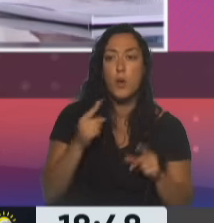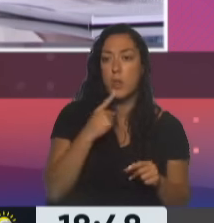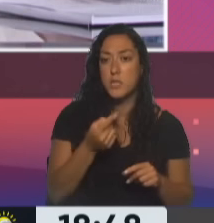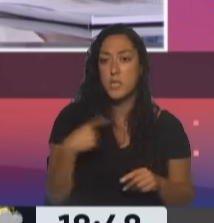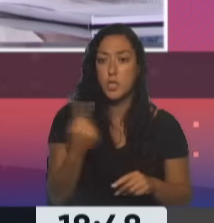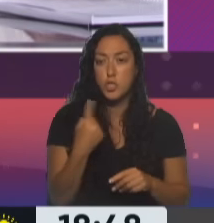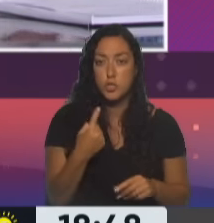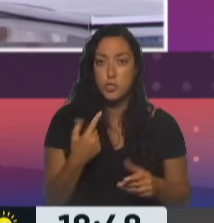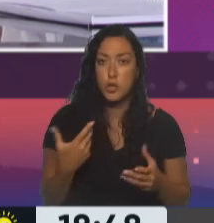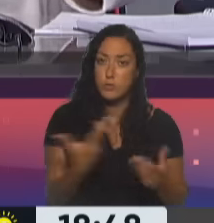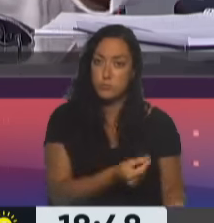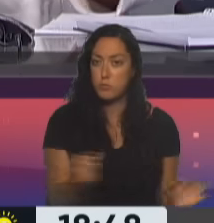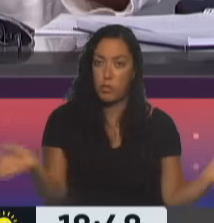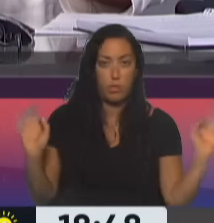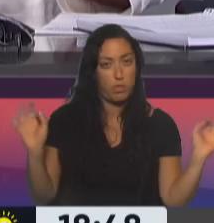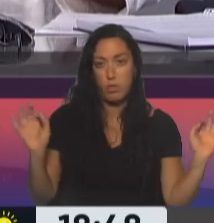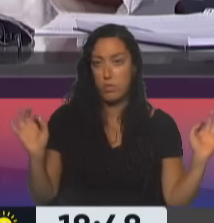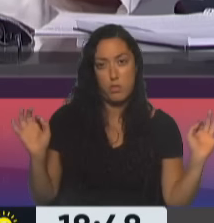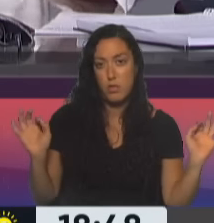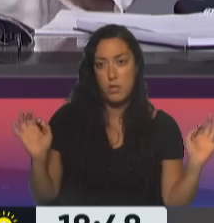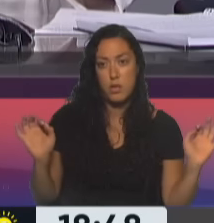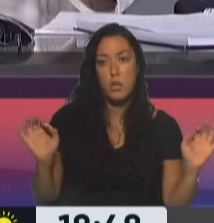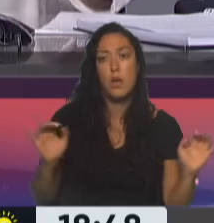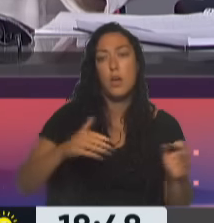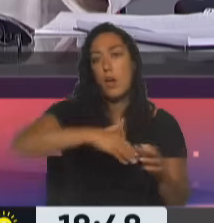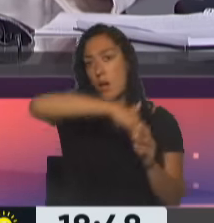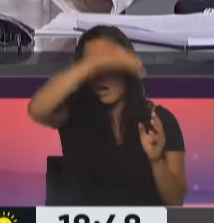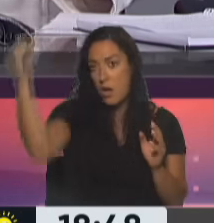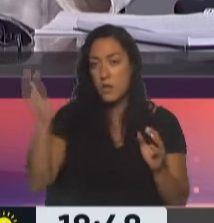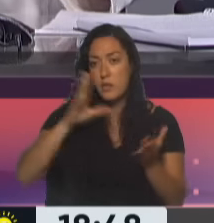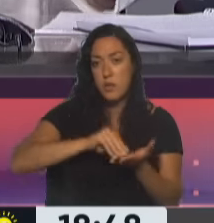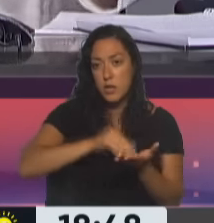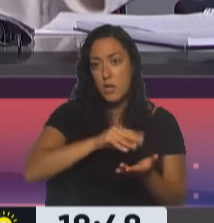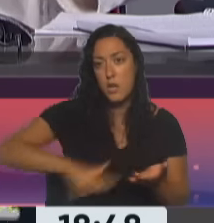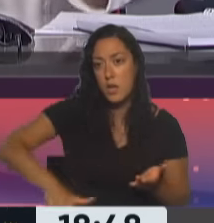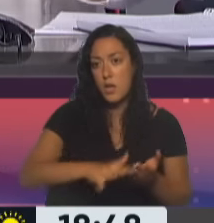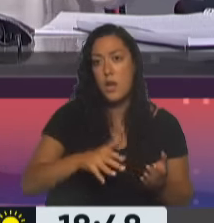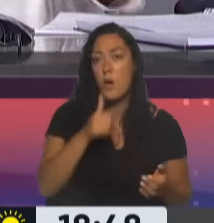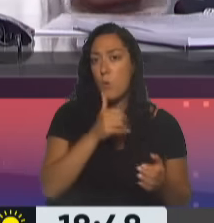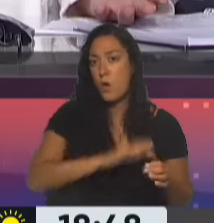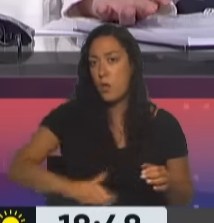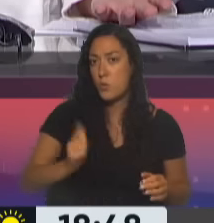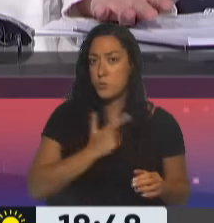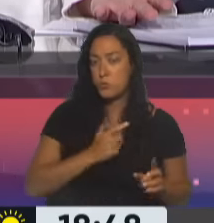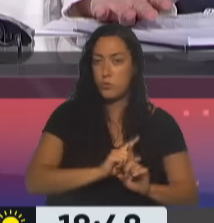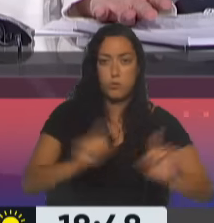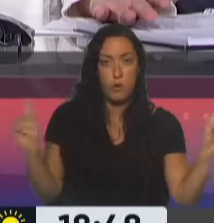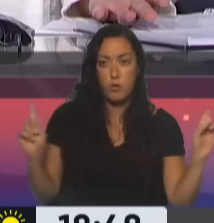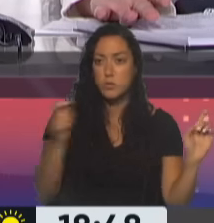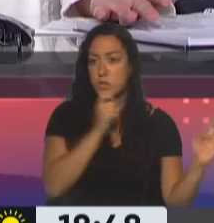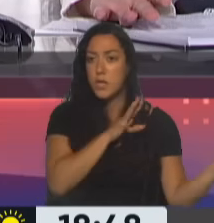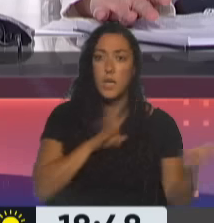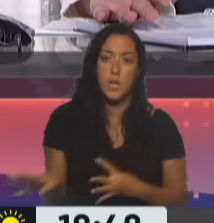a prestar la logística, es decir, no vas a poder usar nuestro aire, no vas a poder usar nuestra tierra, no vas a poder usar nuestras aguas, en caso